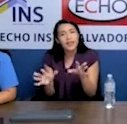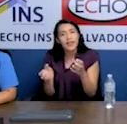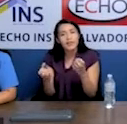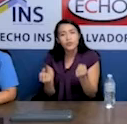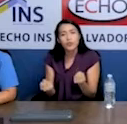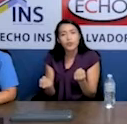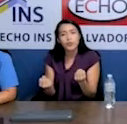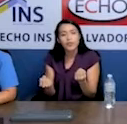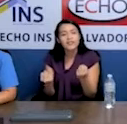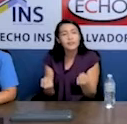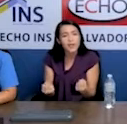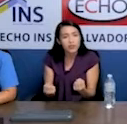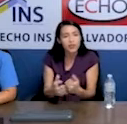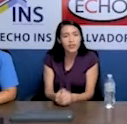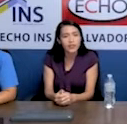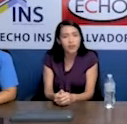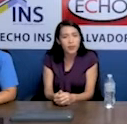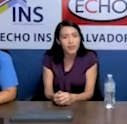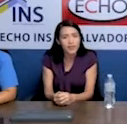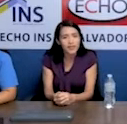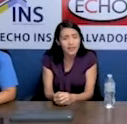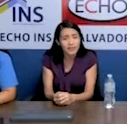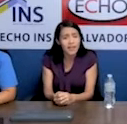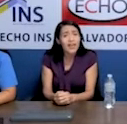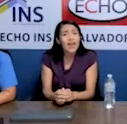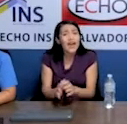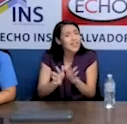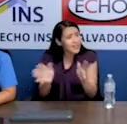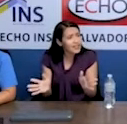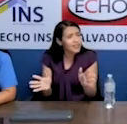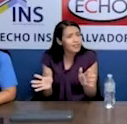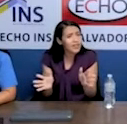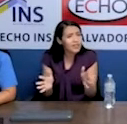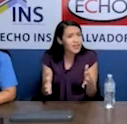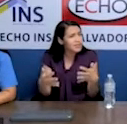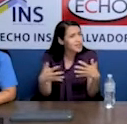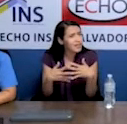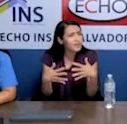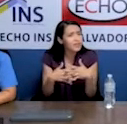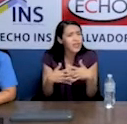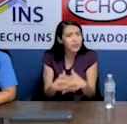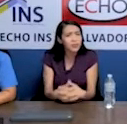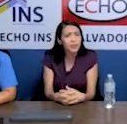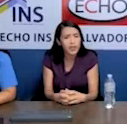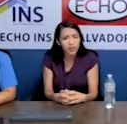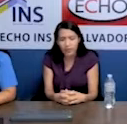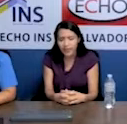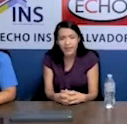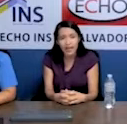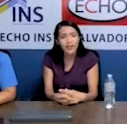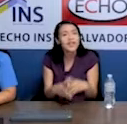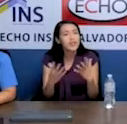de que en su nacimiento de estas dos especialidades haya tanta diferencia, será que al final no se